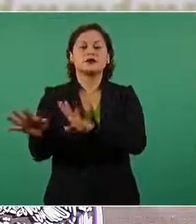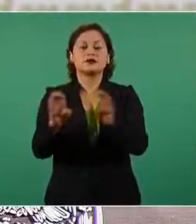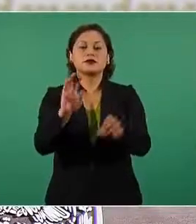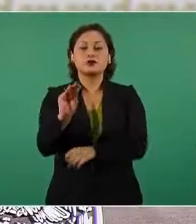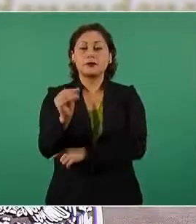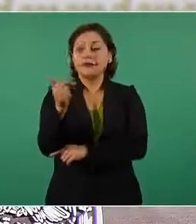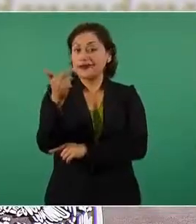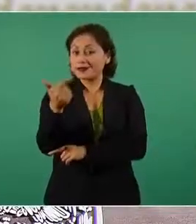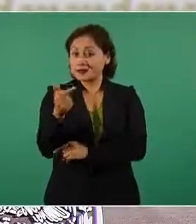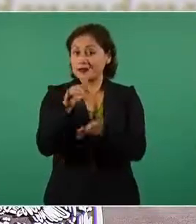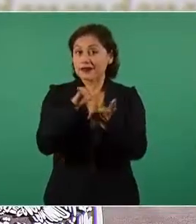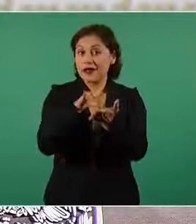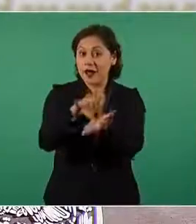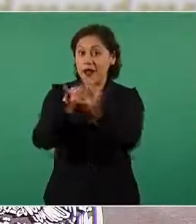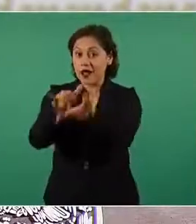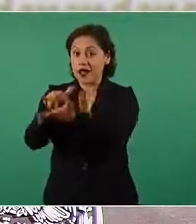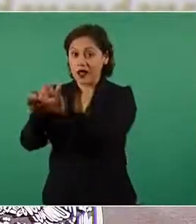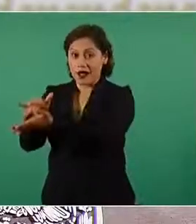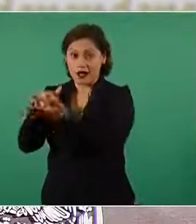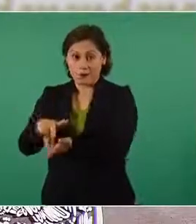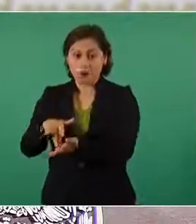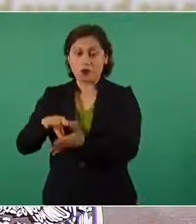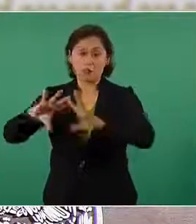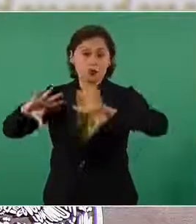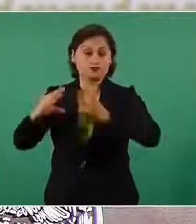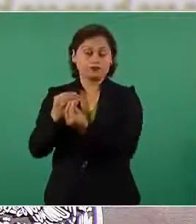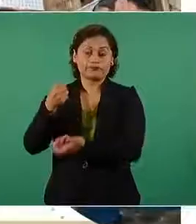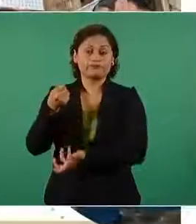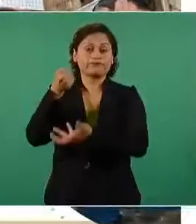111.997 apoyos con una inversión de